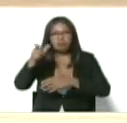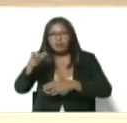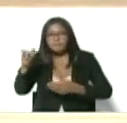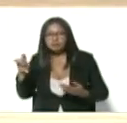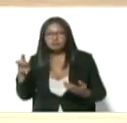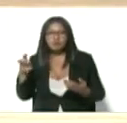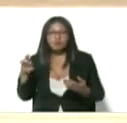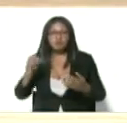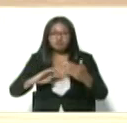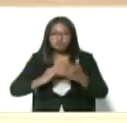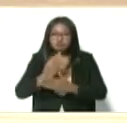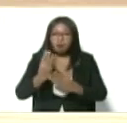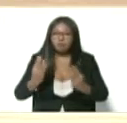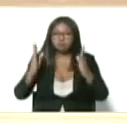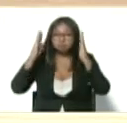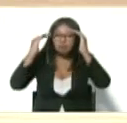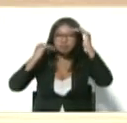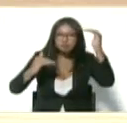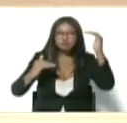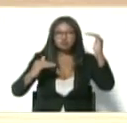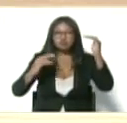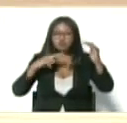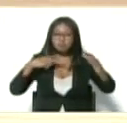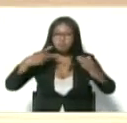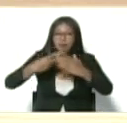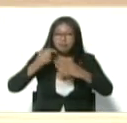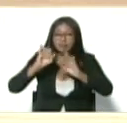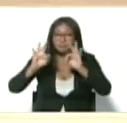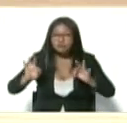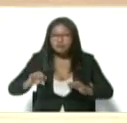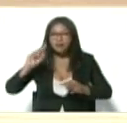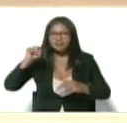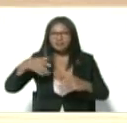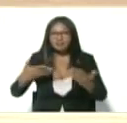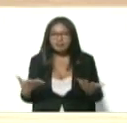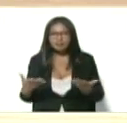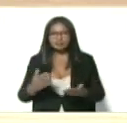funcionamos en función valga la redundancia